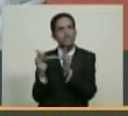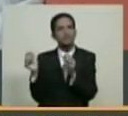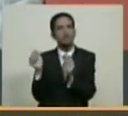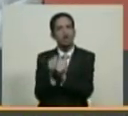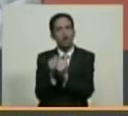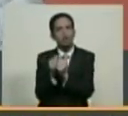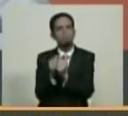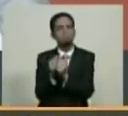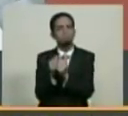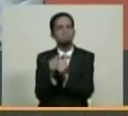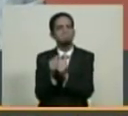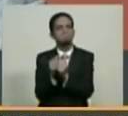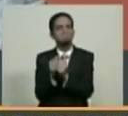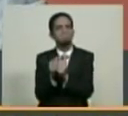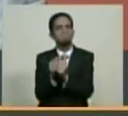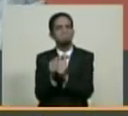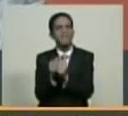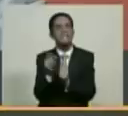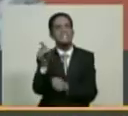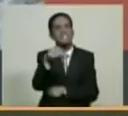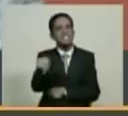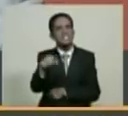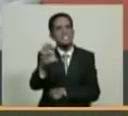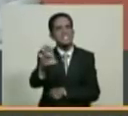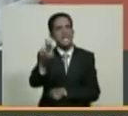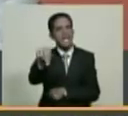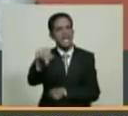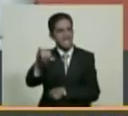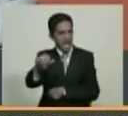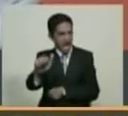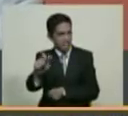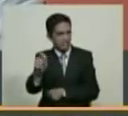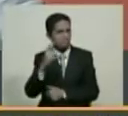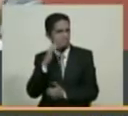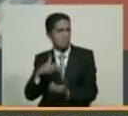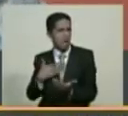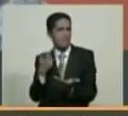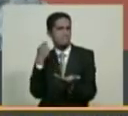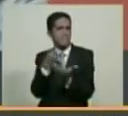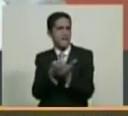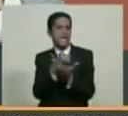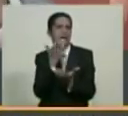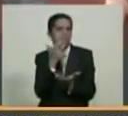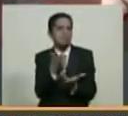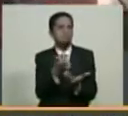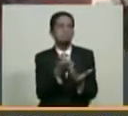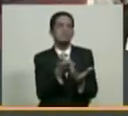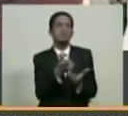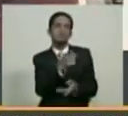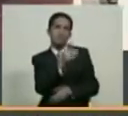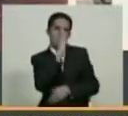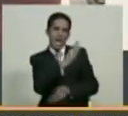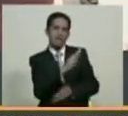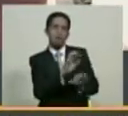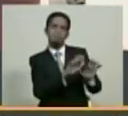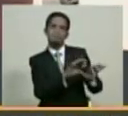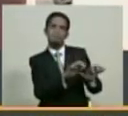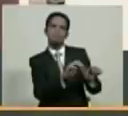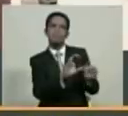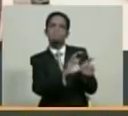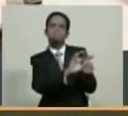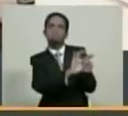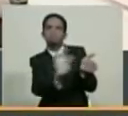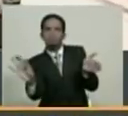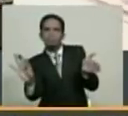cuentas de la plataforma del CENIA, es decir, que pueden pagar electrónicamente sin hacer ningún tipo de asistencia a la sede, a los